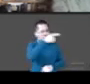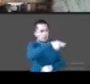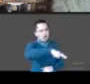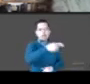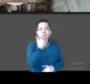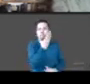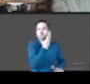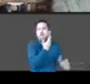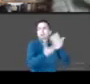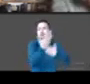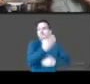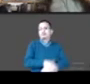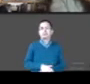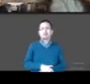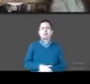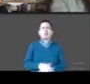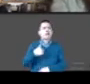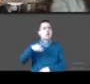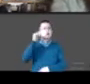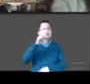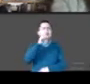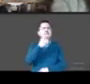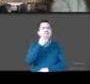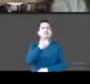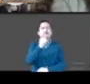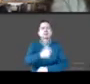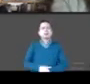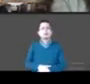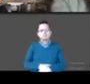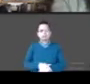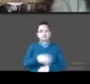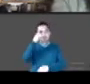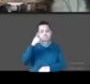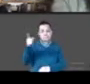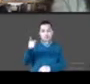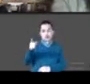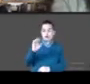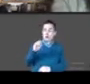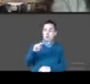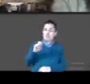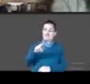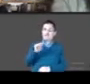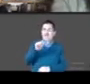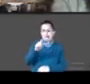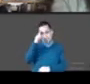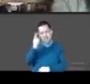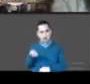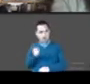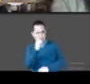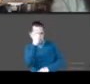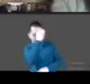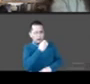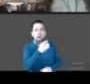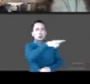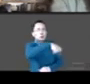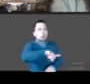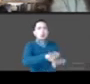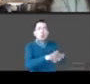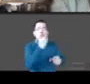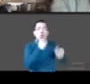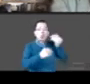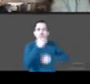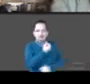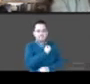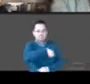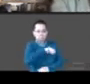menciono es que el acuerdo alimentario de programas sociales del Coneval al último corte de principios de este año había